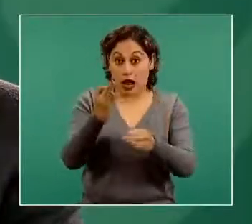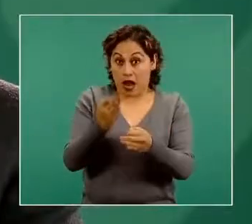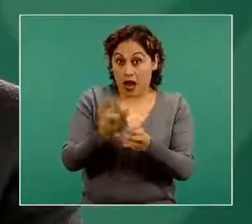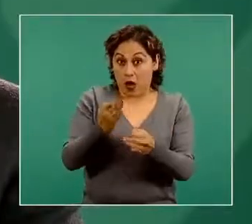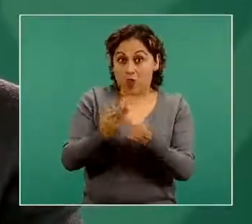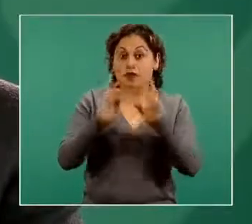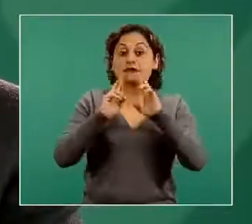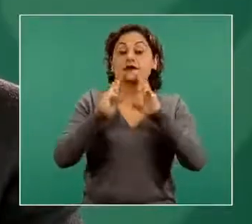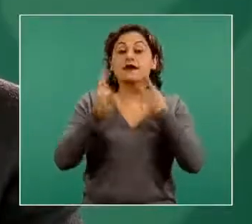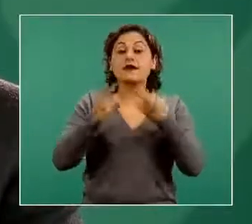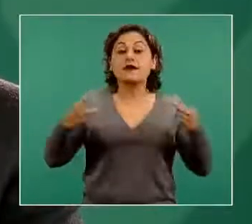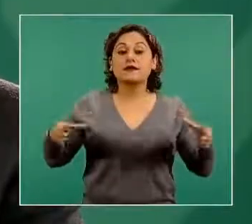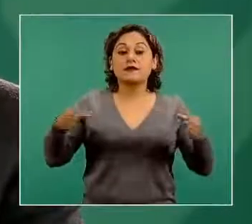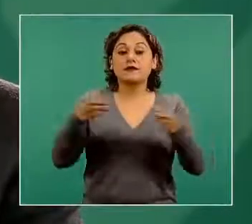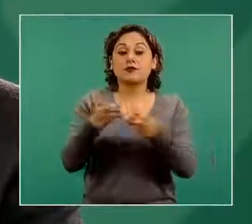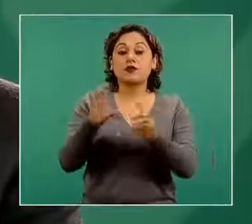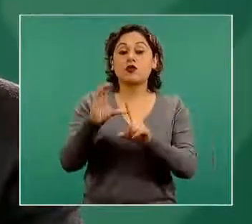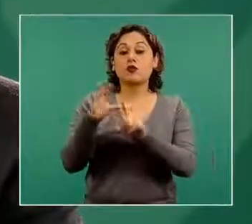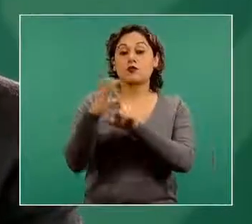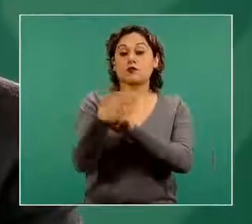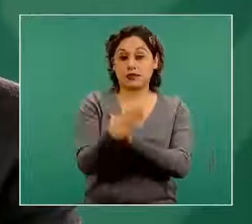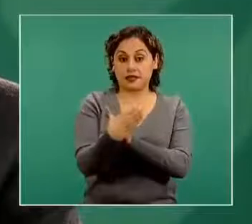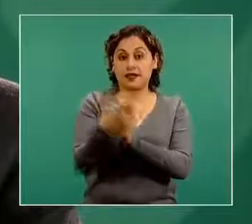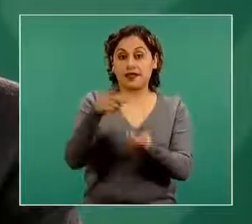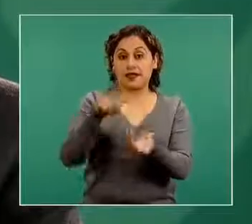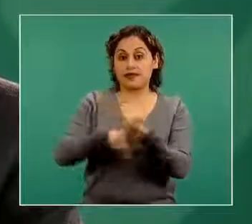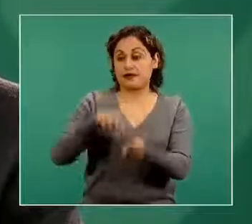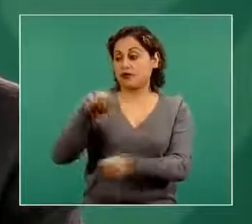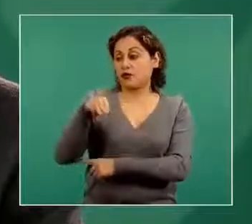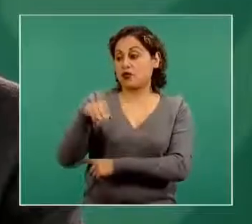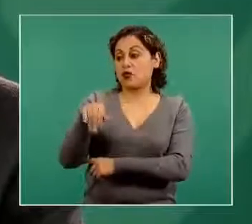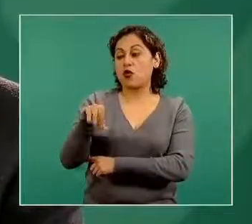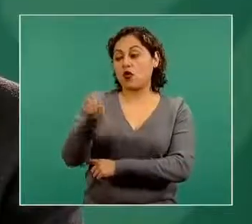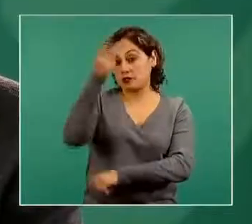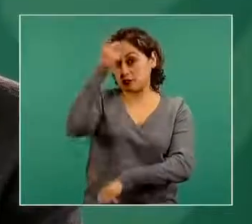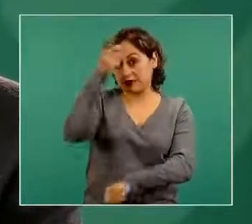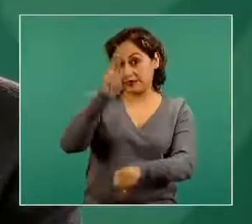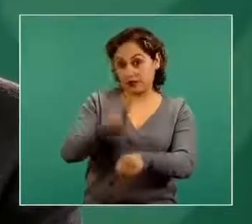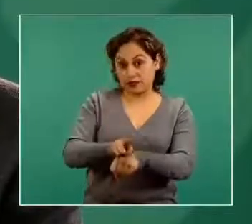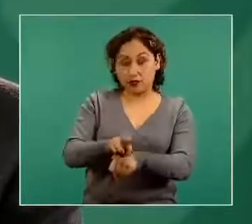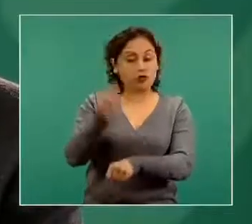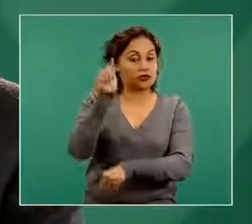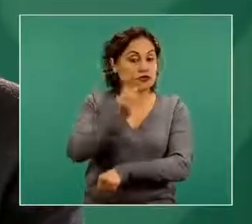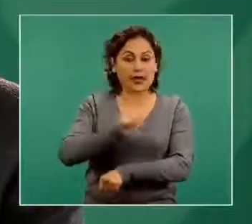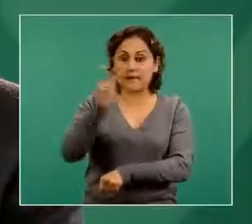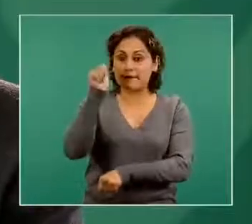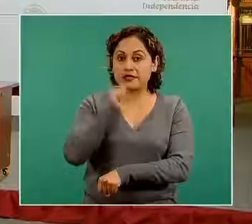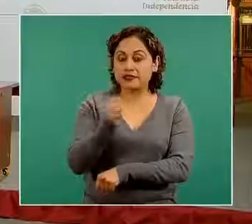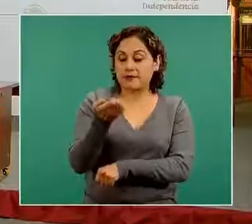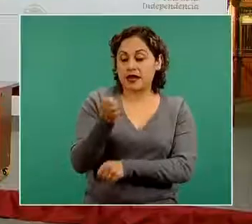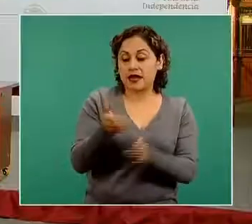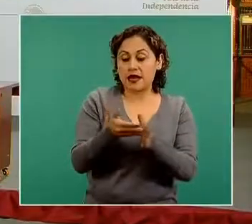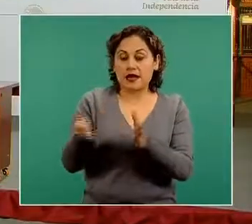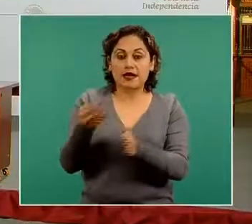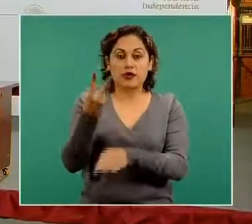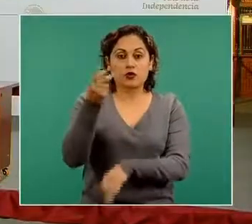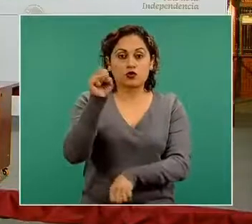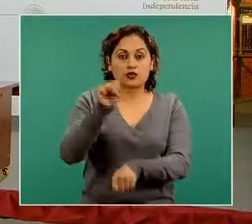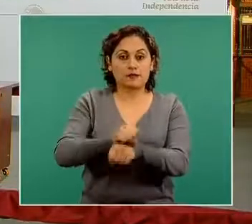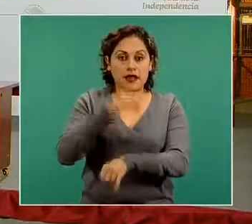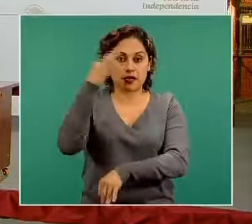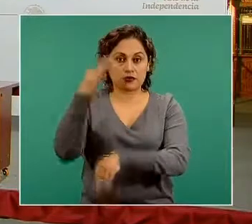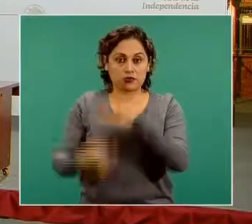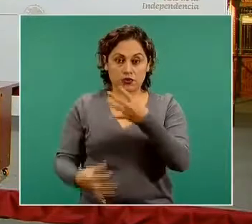Comité Directivo de la Organización Mundial de la Salud, que siempre se celebra en enero, en las últimas 2 semanas de enero. Y